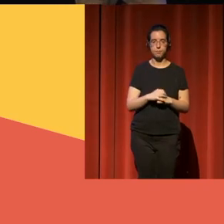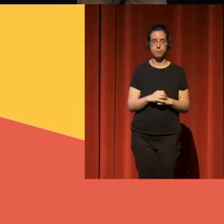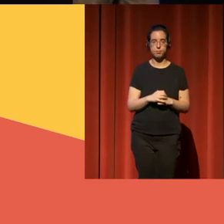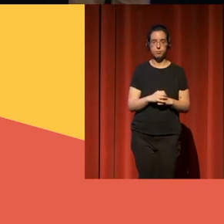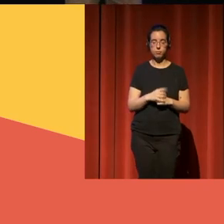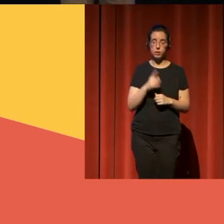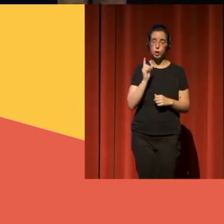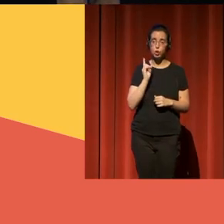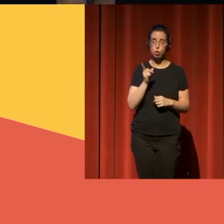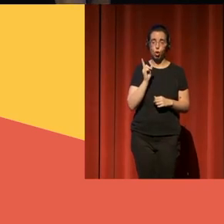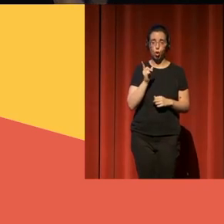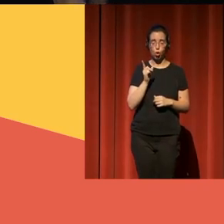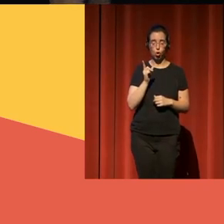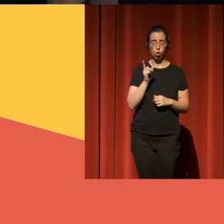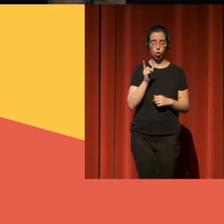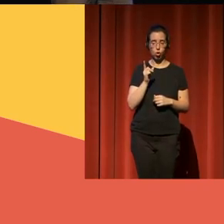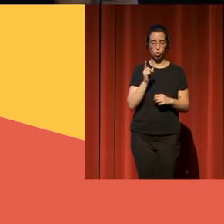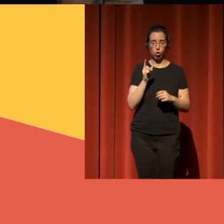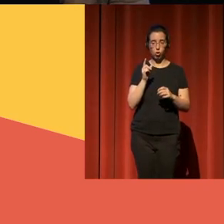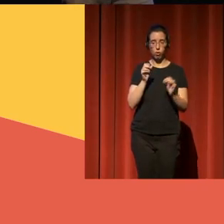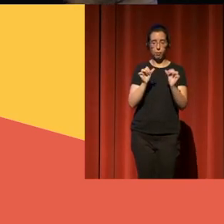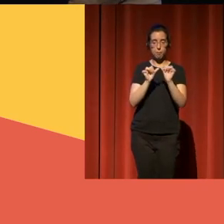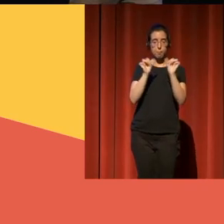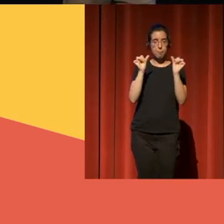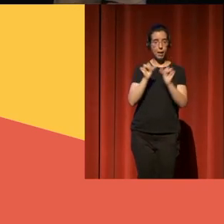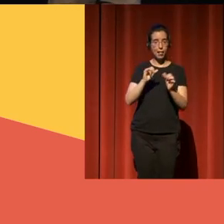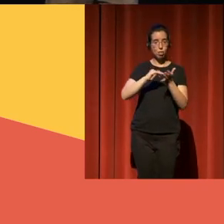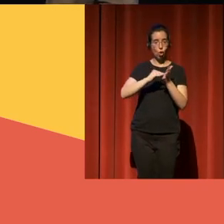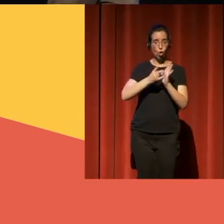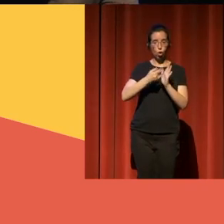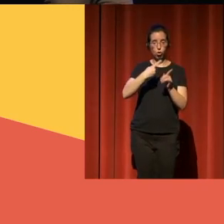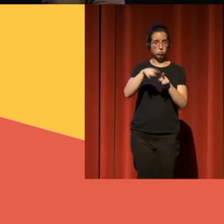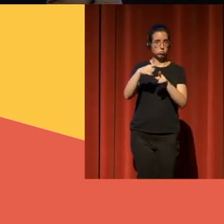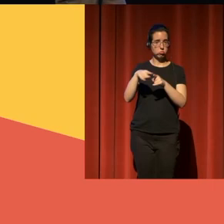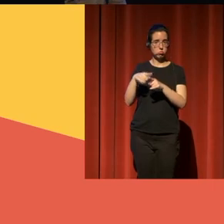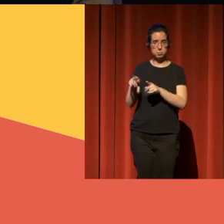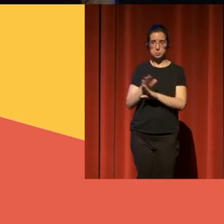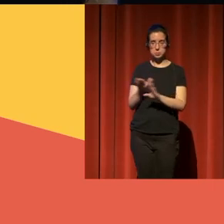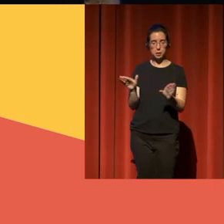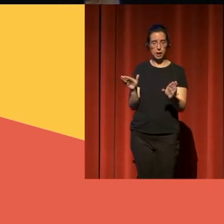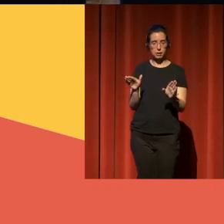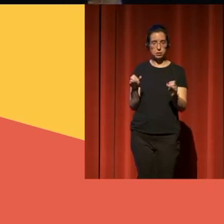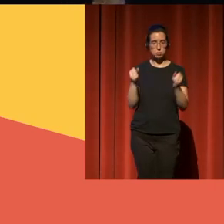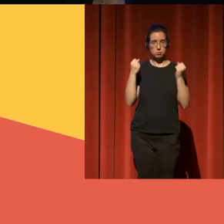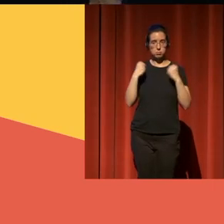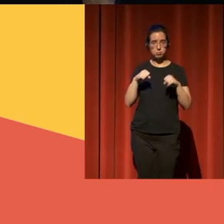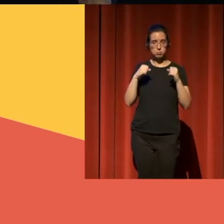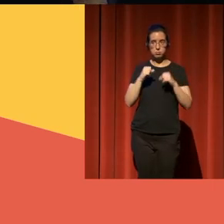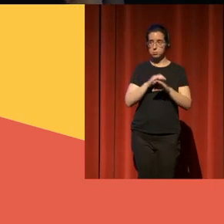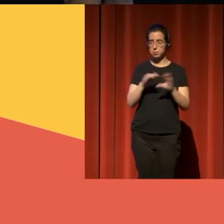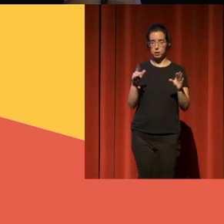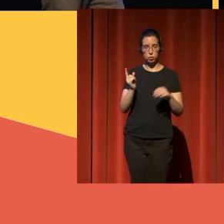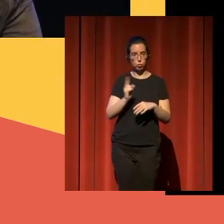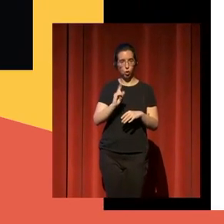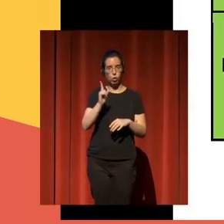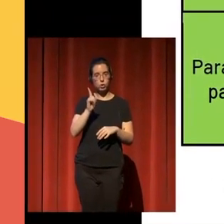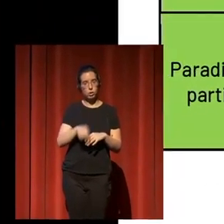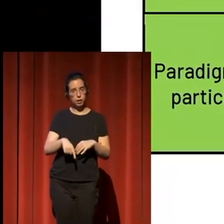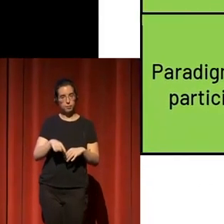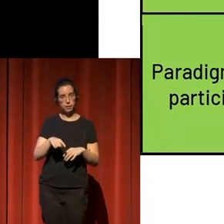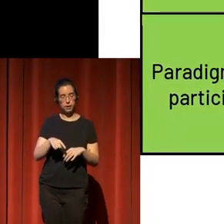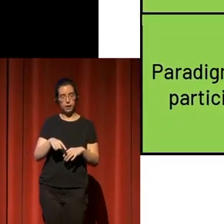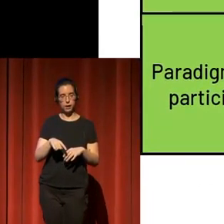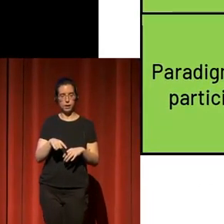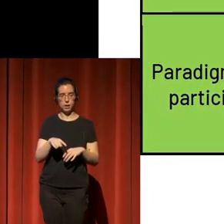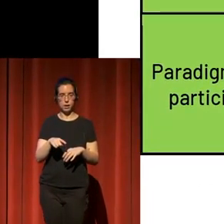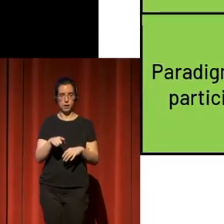operan y entran en juego diferentes metodologías en todas estas prácticas de participación sino que conviven eh diferentes paradigmas